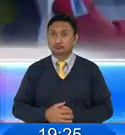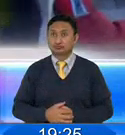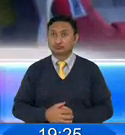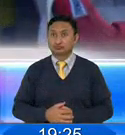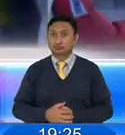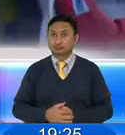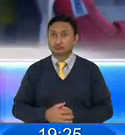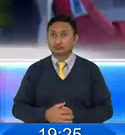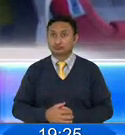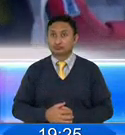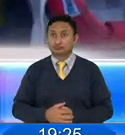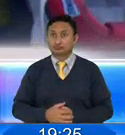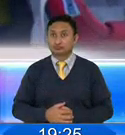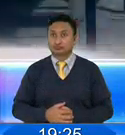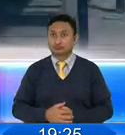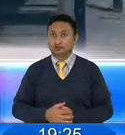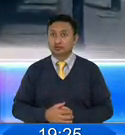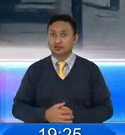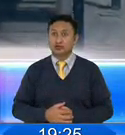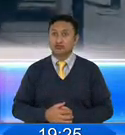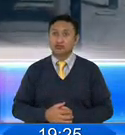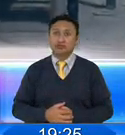perdóname señor